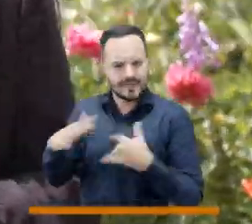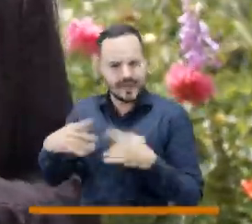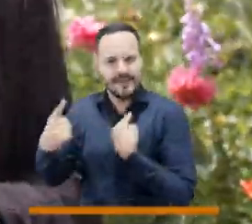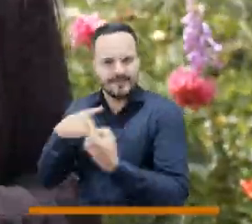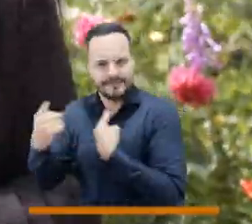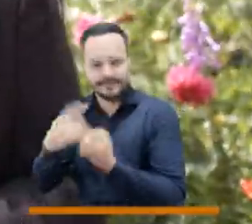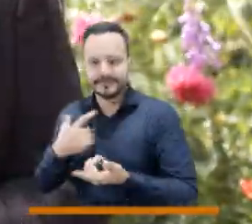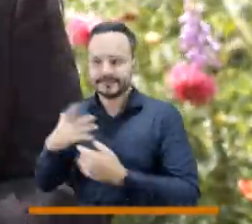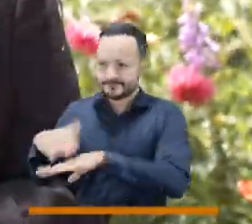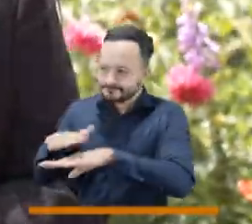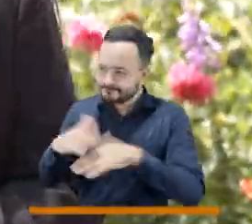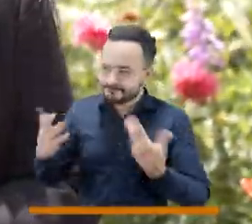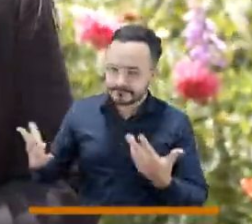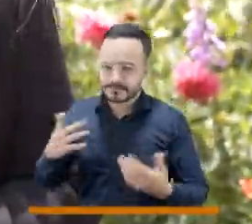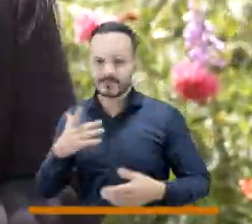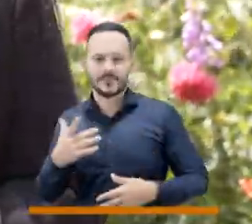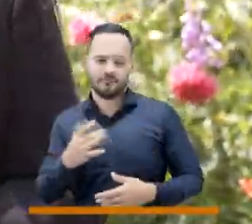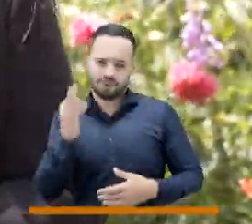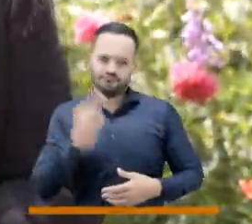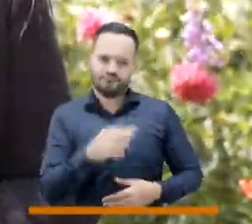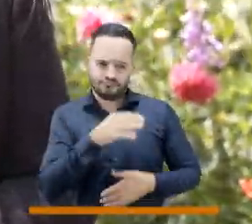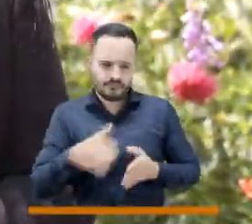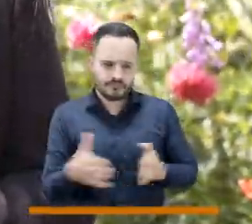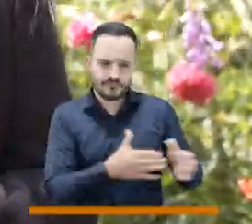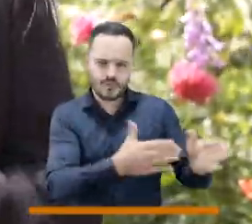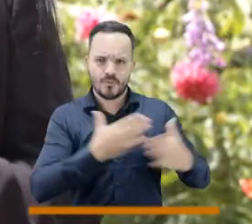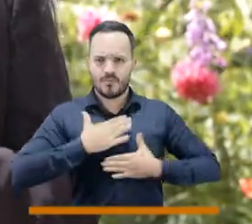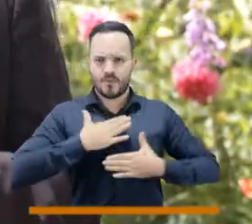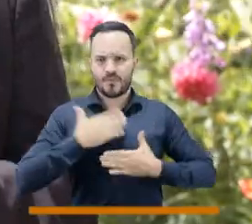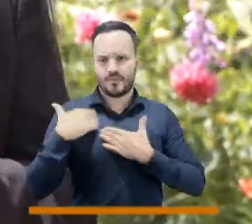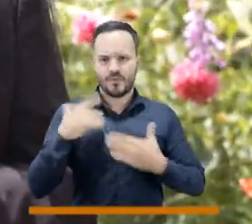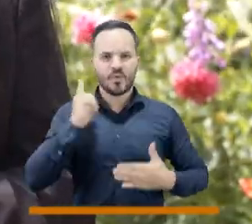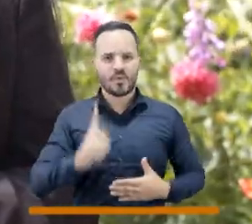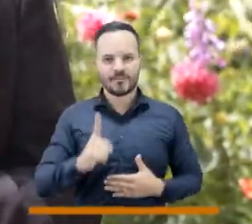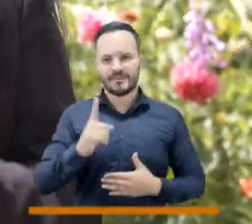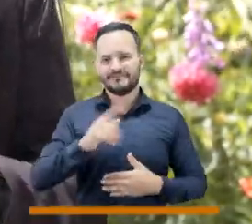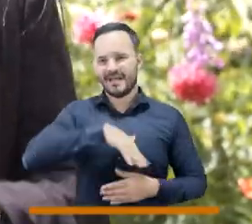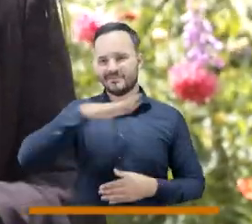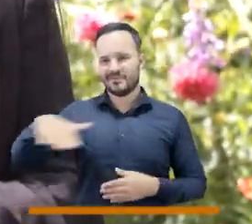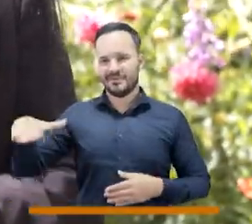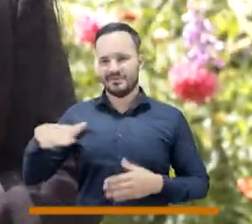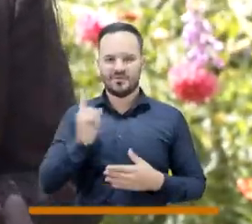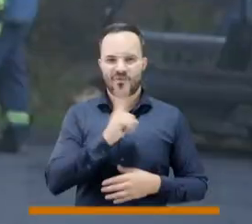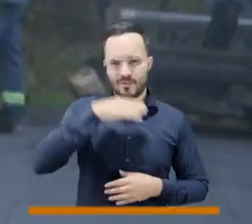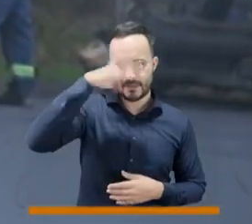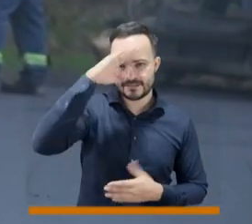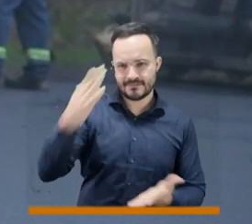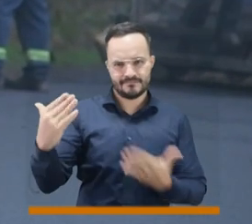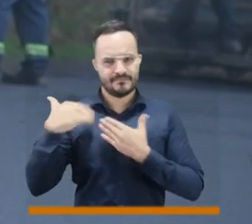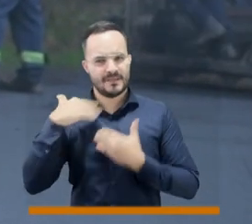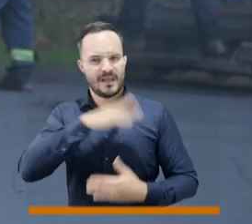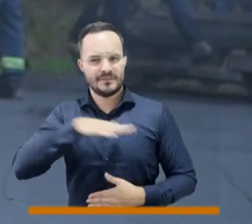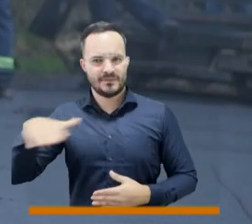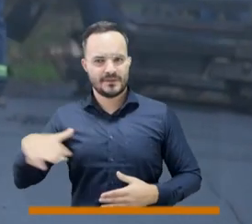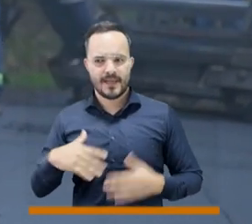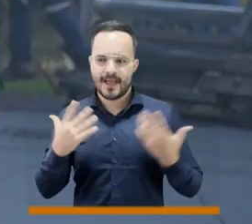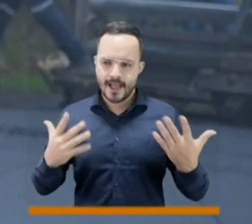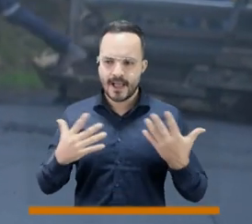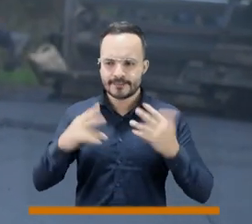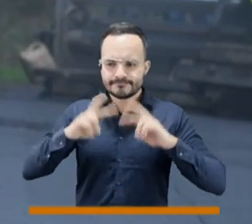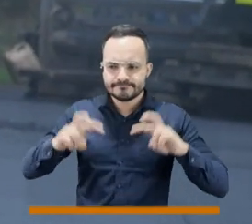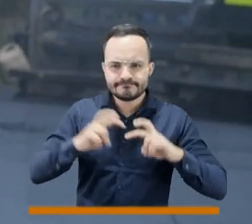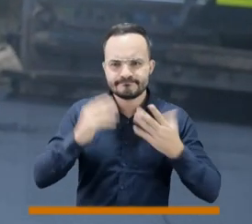reconocieron que eran los propietarios de la vía, al ser una vía departamental. Se hizo una primer estudio que arrojó que